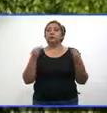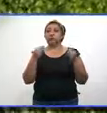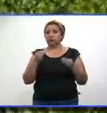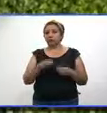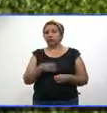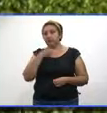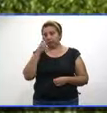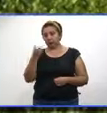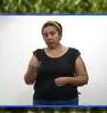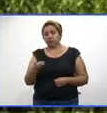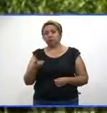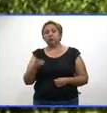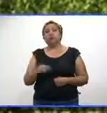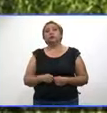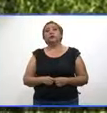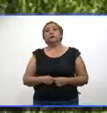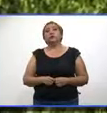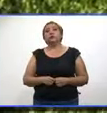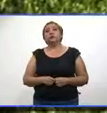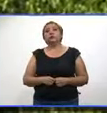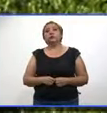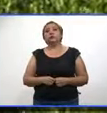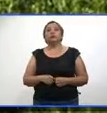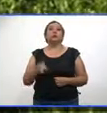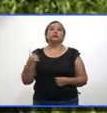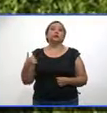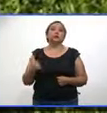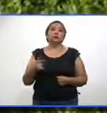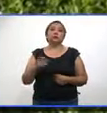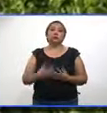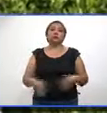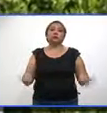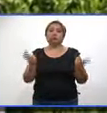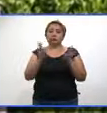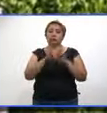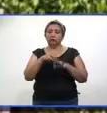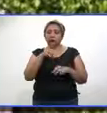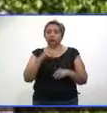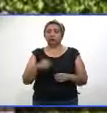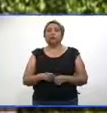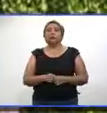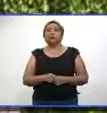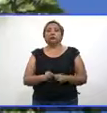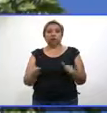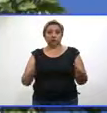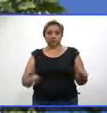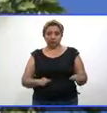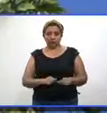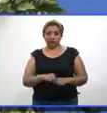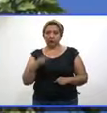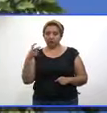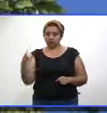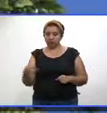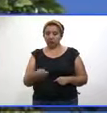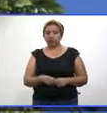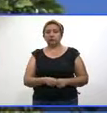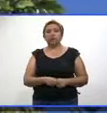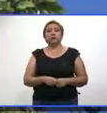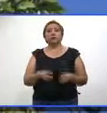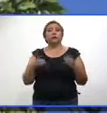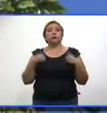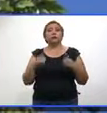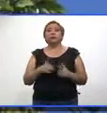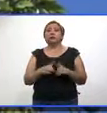aves migratorias y además alojar un importante componente de aves residentes. Esto pues le da un